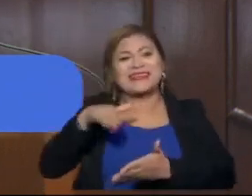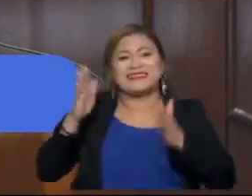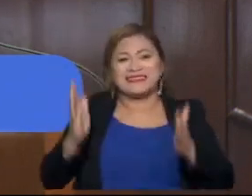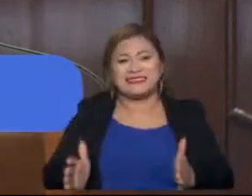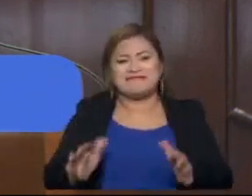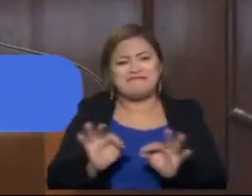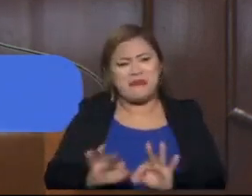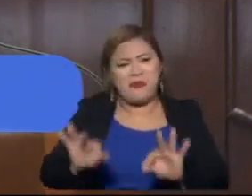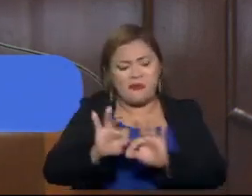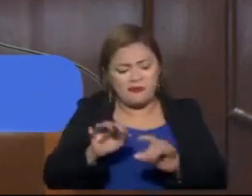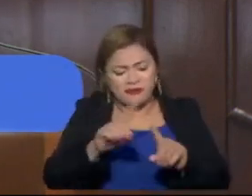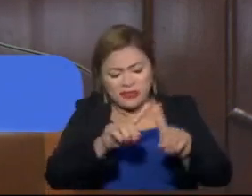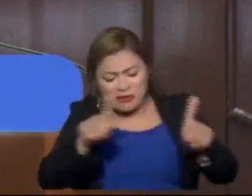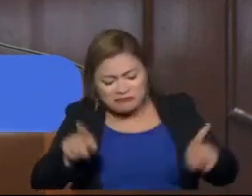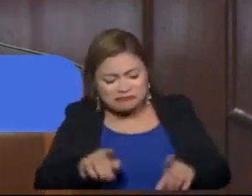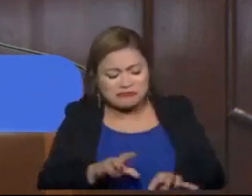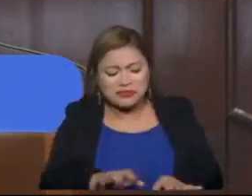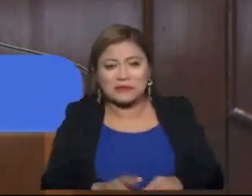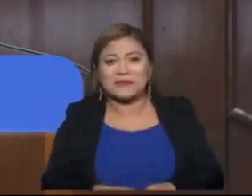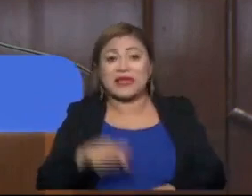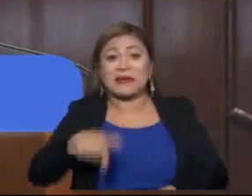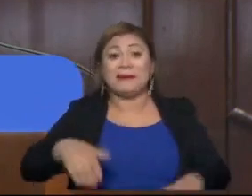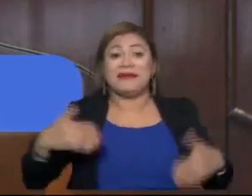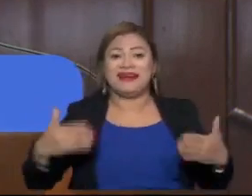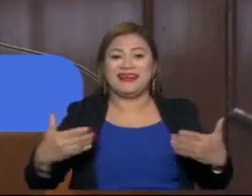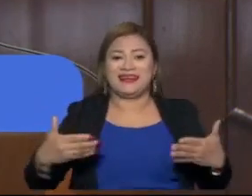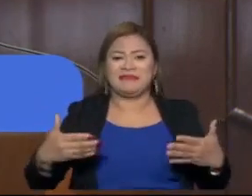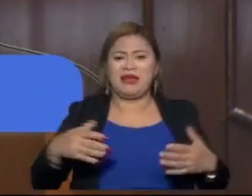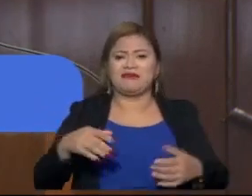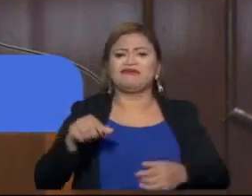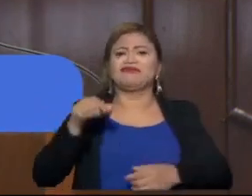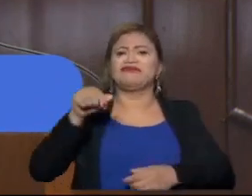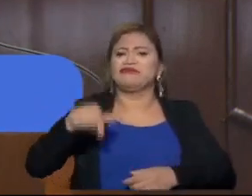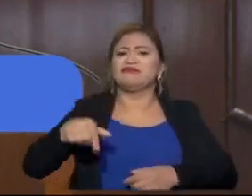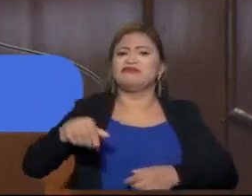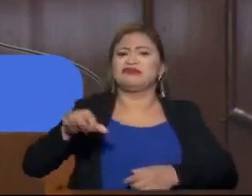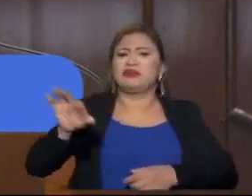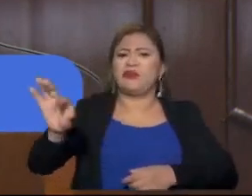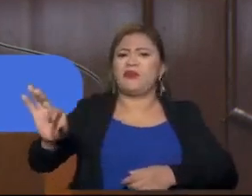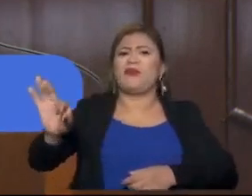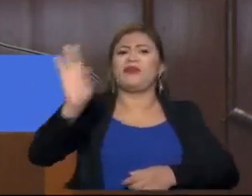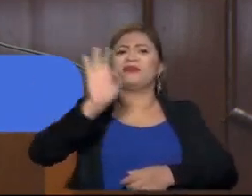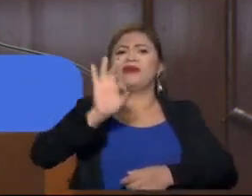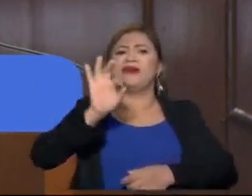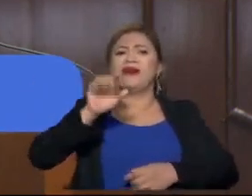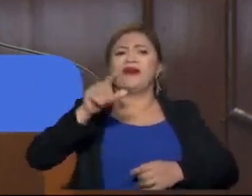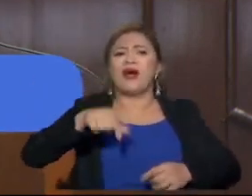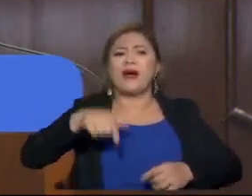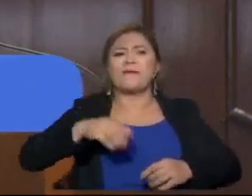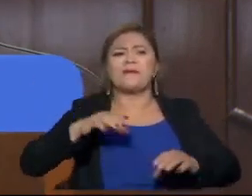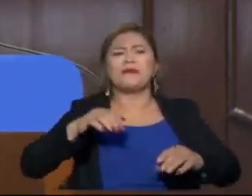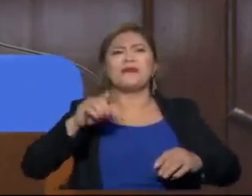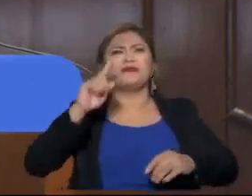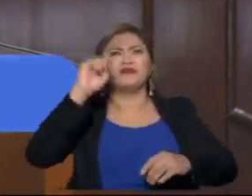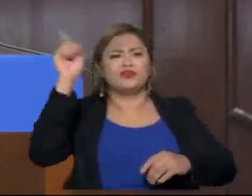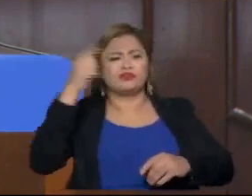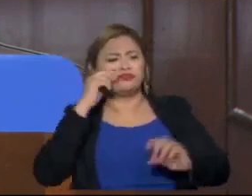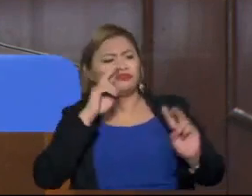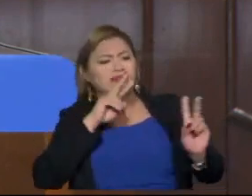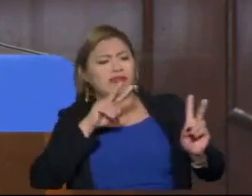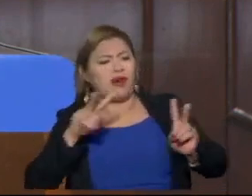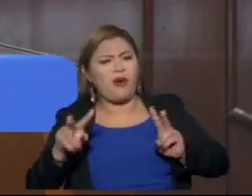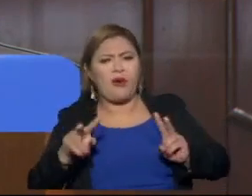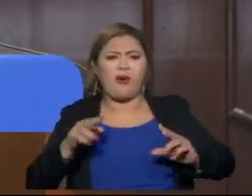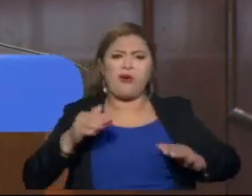este proceso, nuestro país fue seleccionado como sede de las Olimpiadas Mundiales de Robótica, celebradas